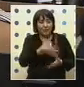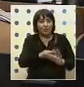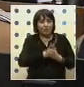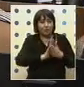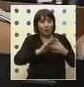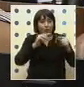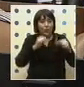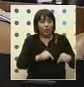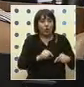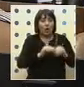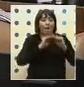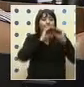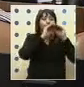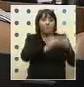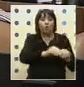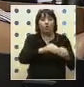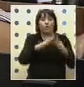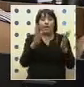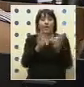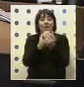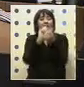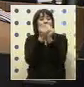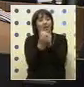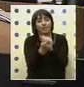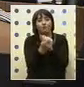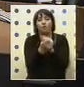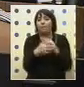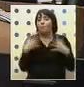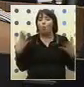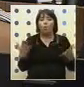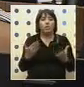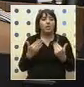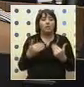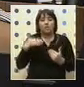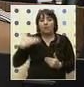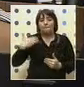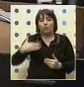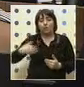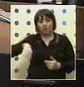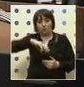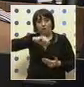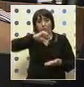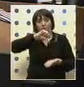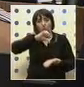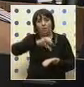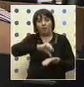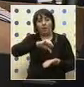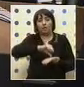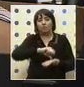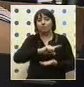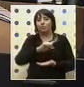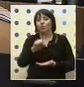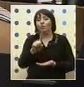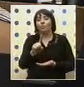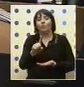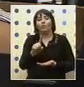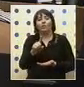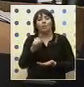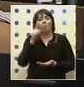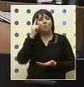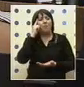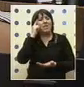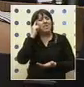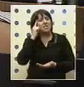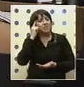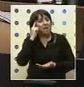reafirmando mi apoyo a esta gran reforma, que es muy necesaria y fundamental para nuestro país, no puedo dejar de pensar que me